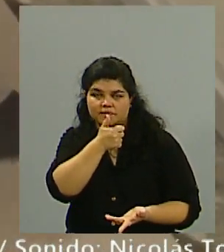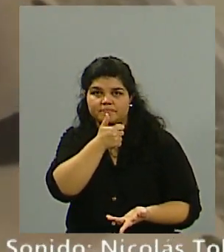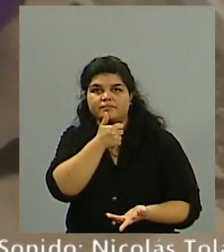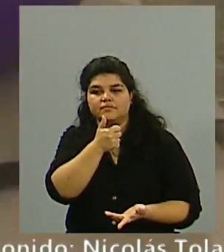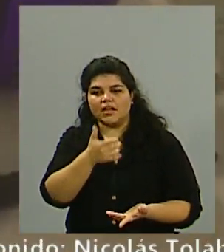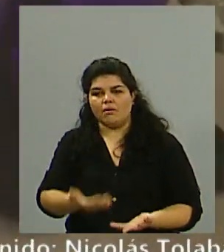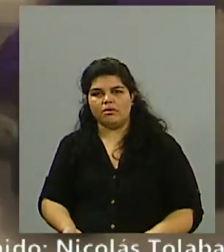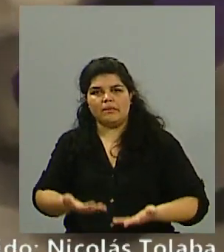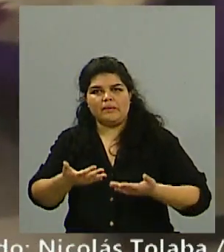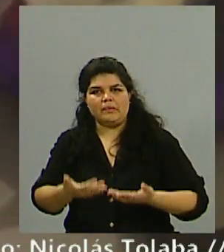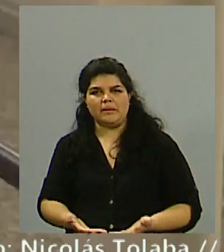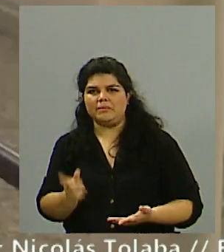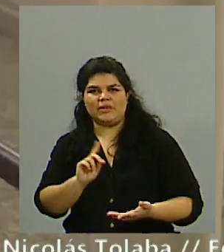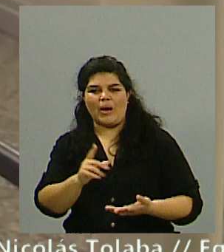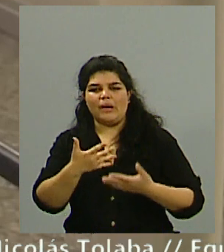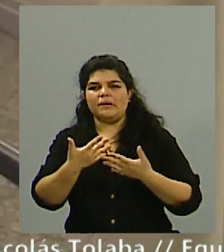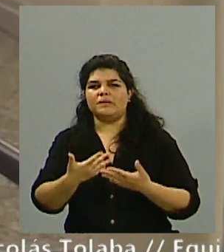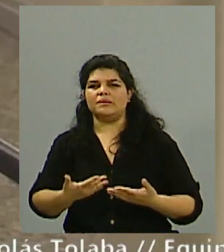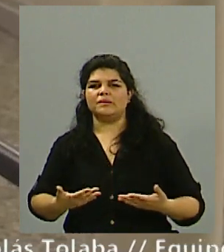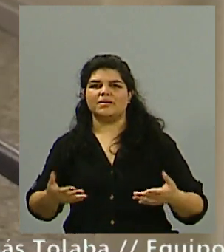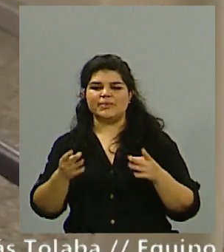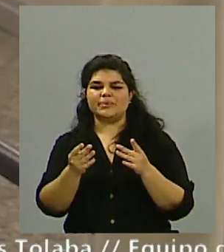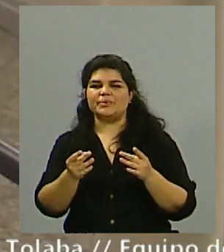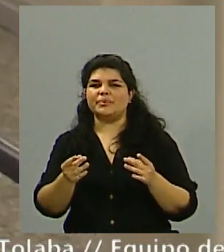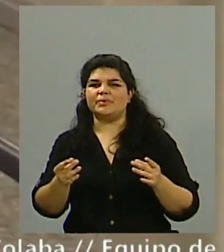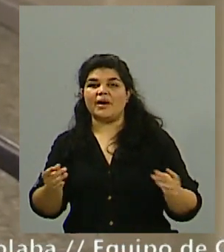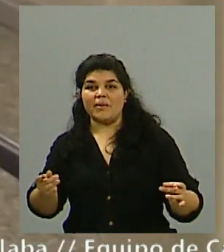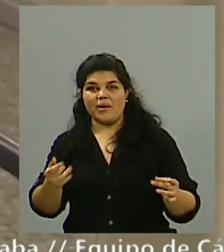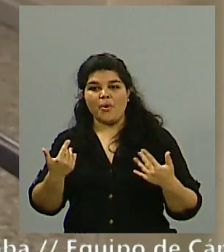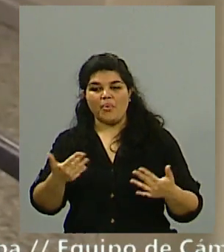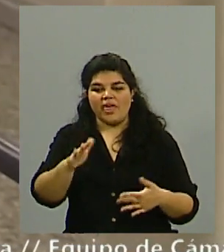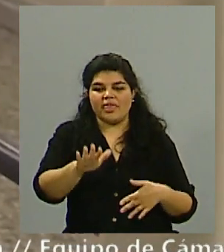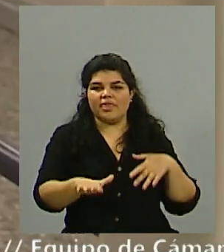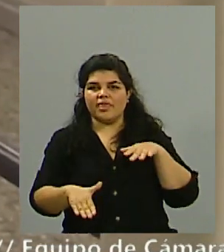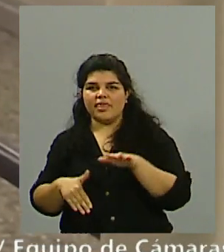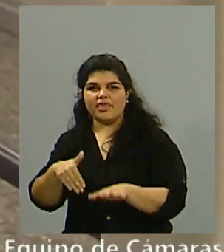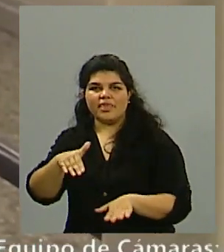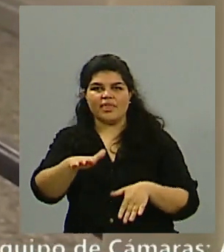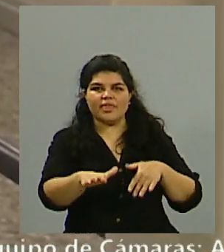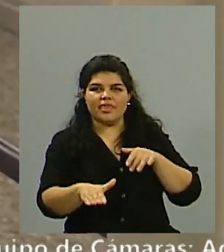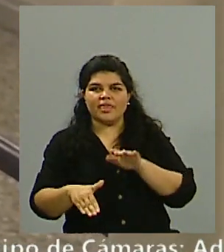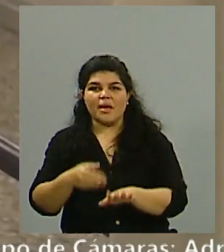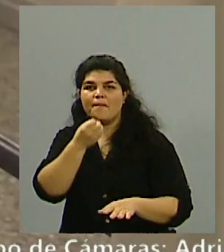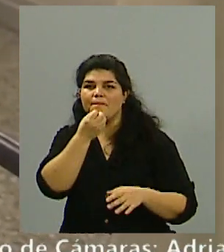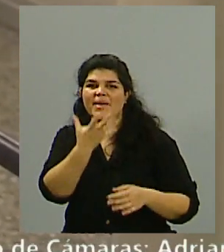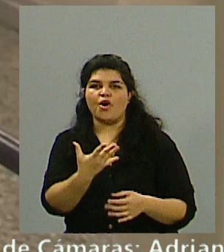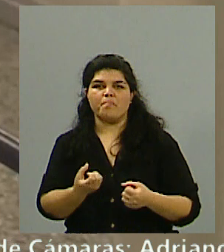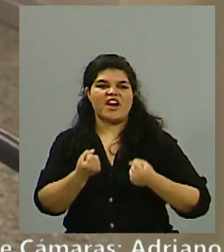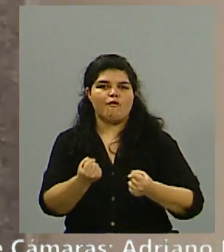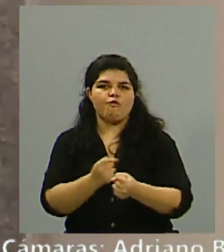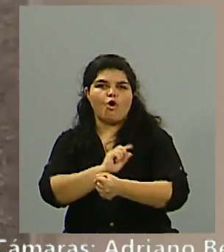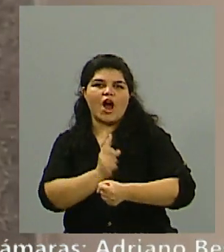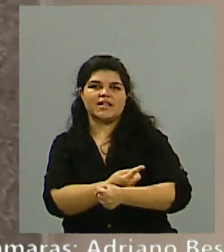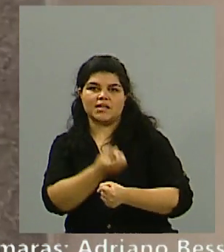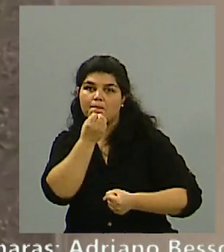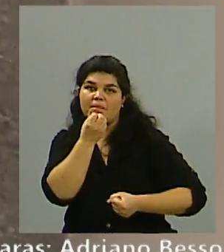articulaciones y a su vez para avanzar los miembros en el agua necesitan vencer la resistencia al agua, entonces es muchísimo más resistencia muscular. Y se usa muchísimo